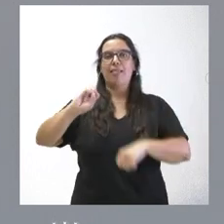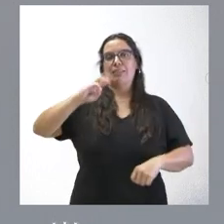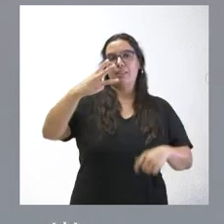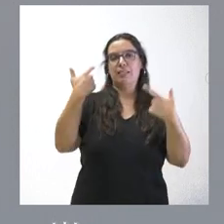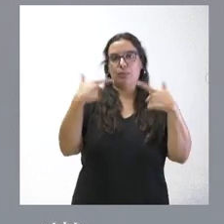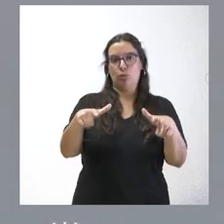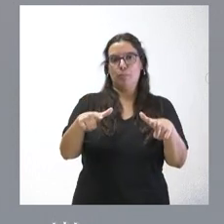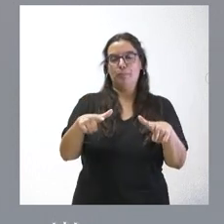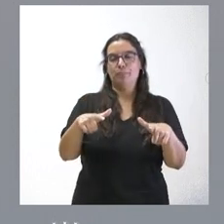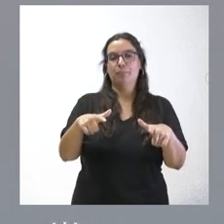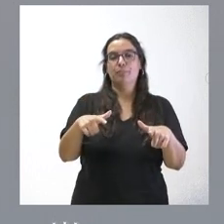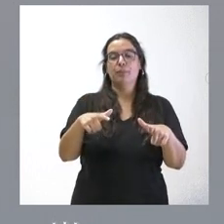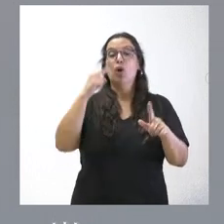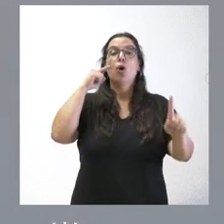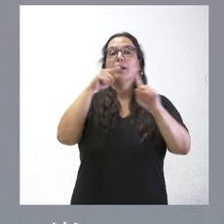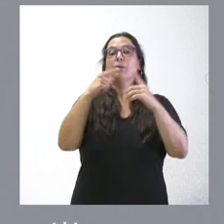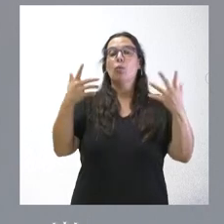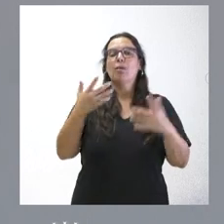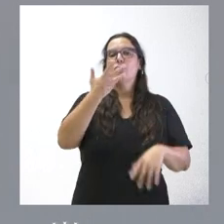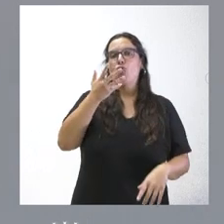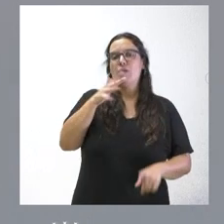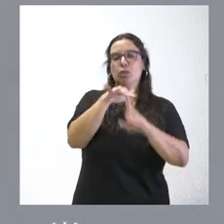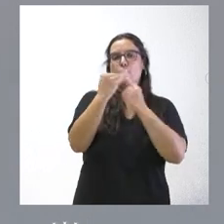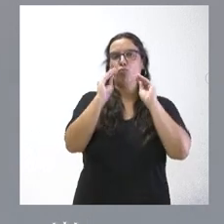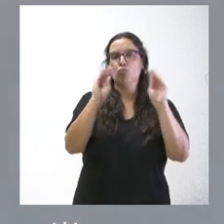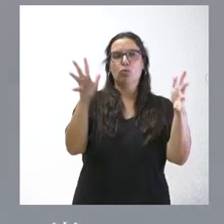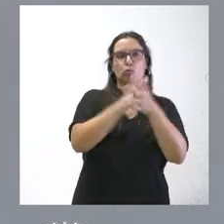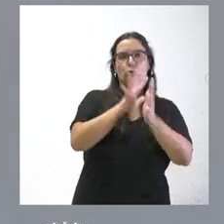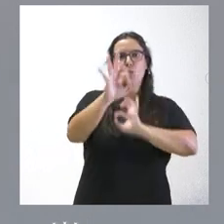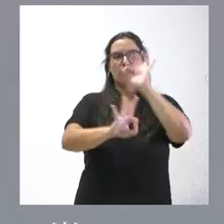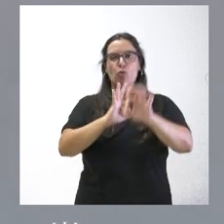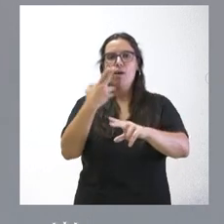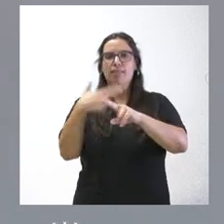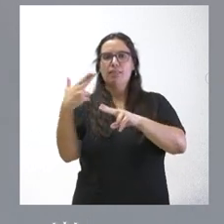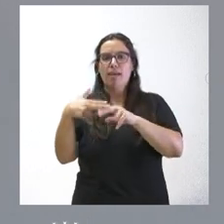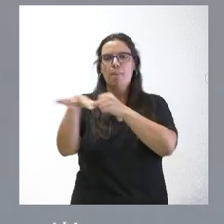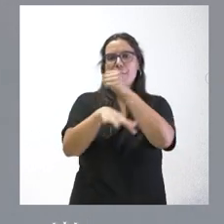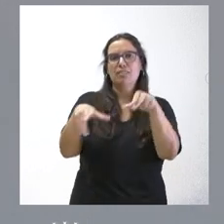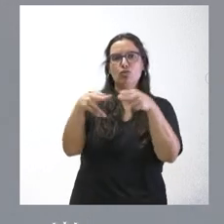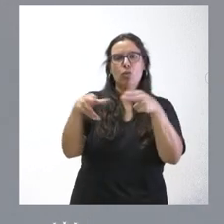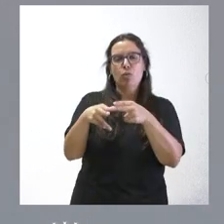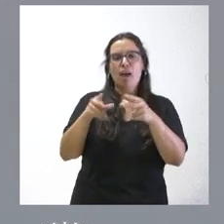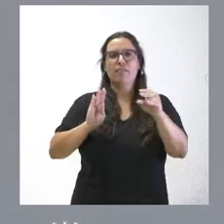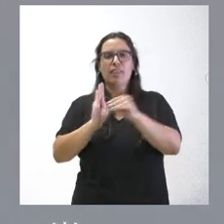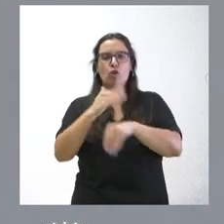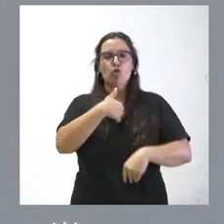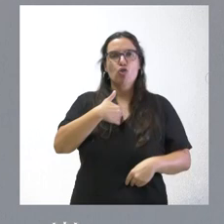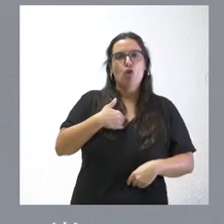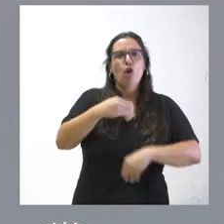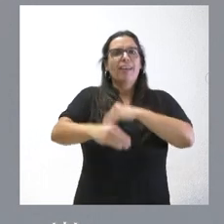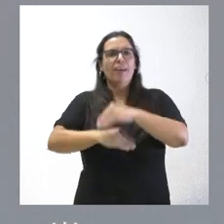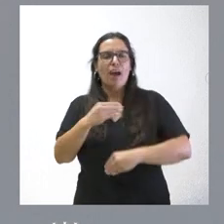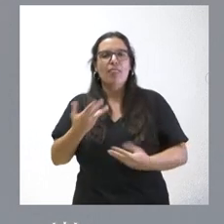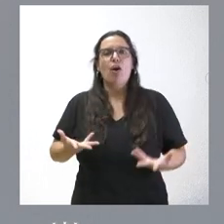sector la finalidad es conocer la situación en cuanto a su estructura organización actividad base social financiación rol desempeño y